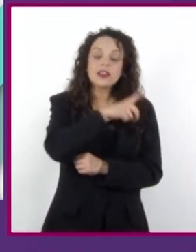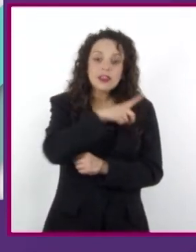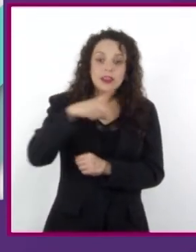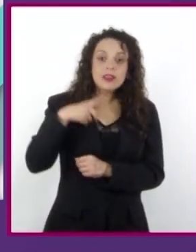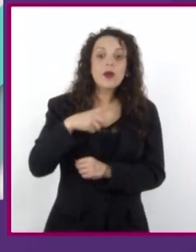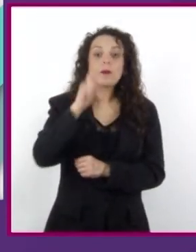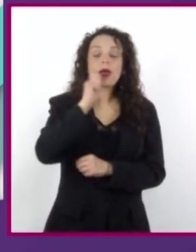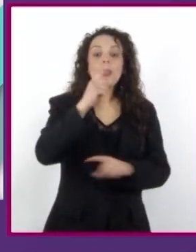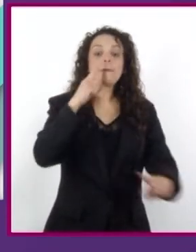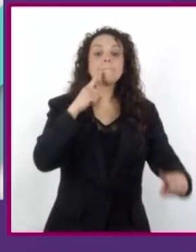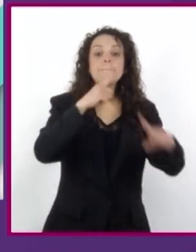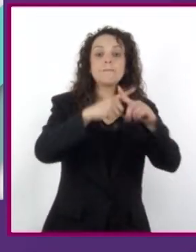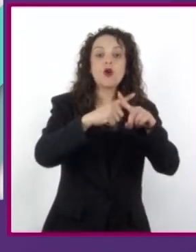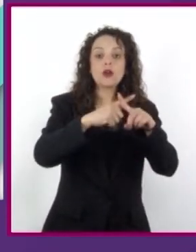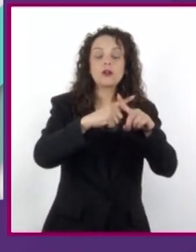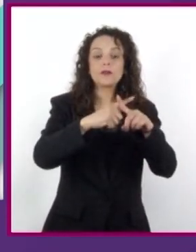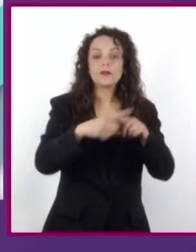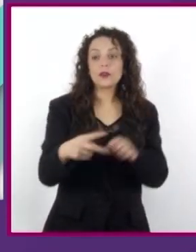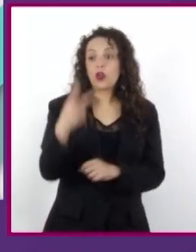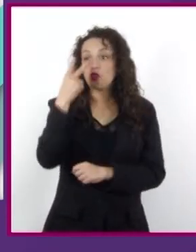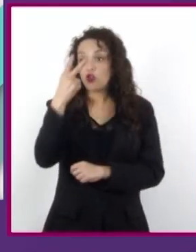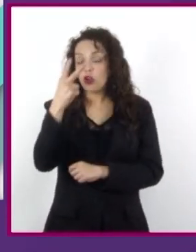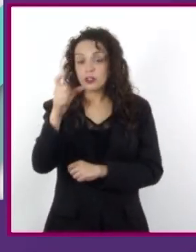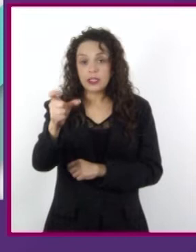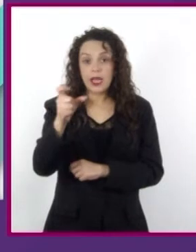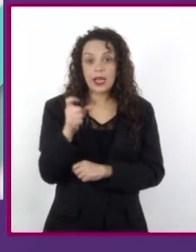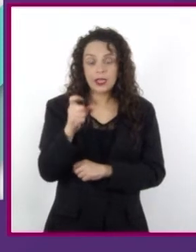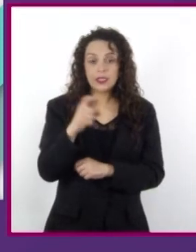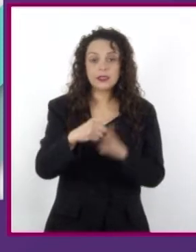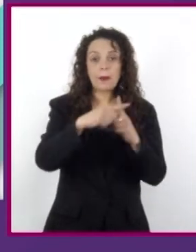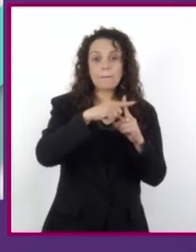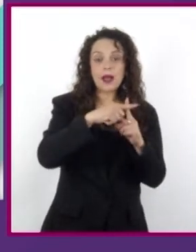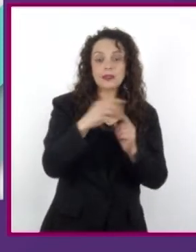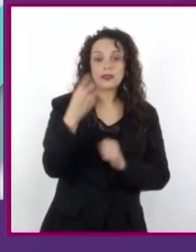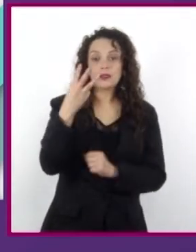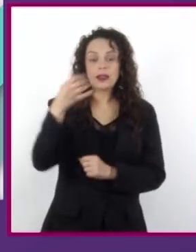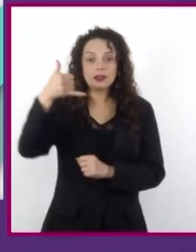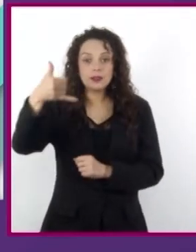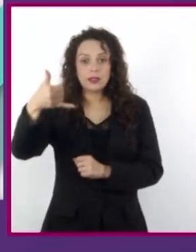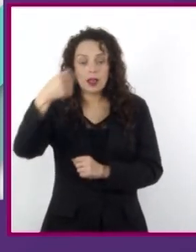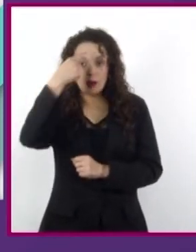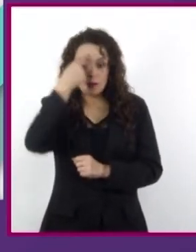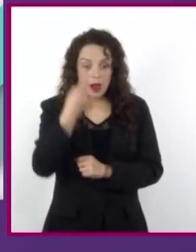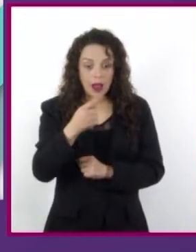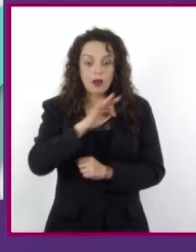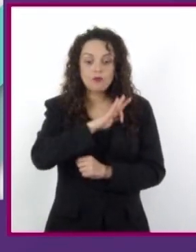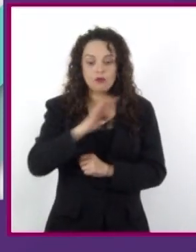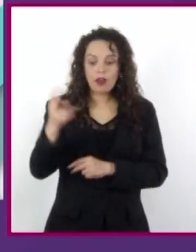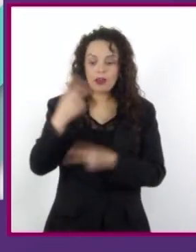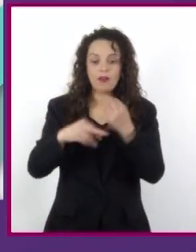multiplicar por 2x más 3y para completar el área total.